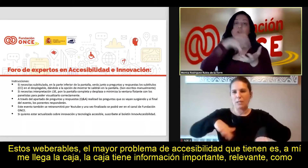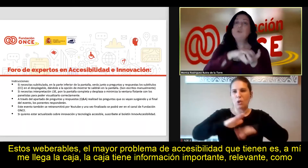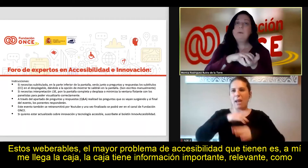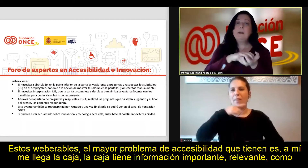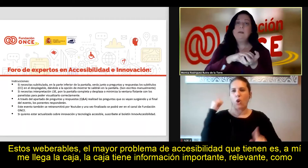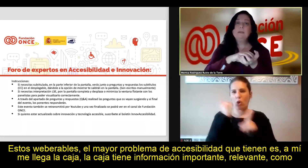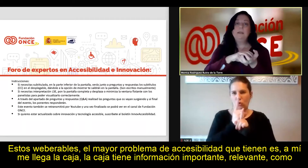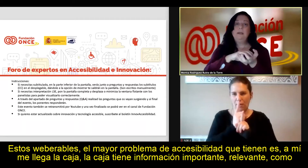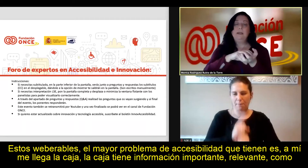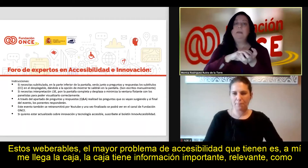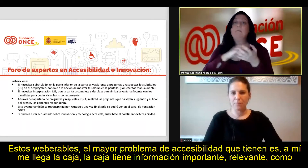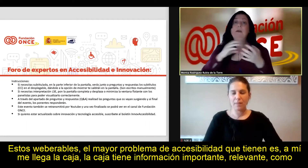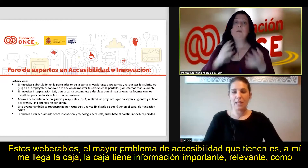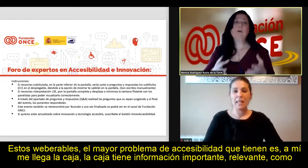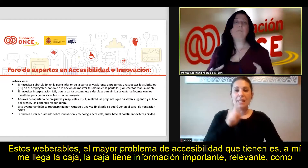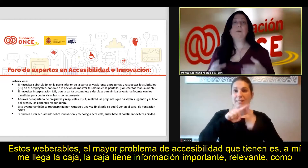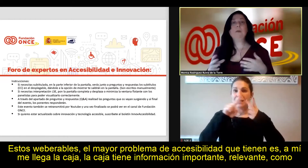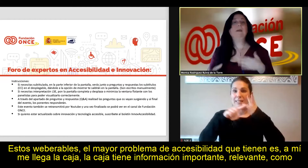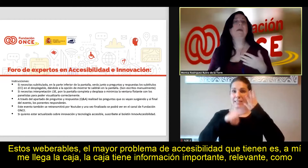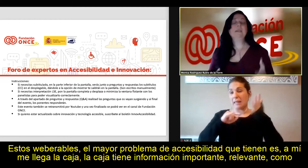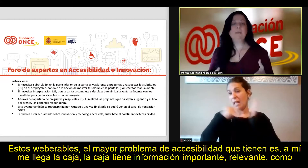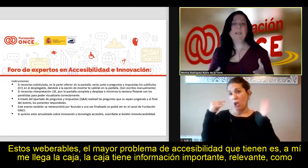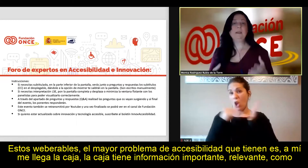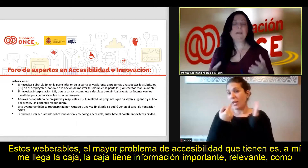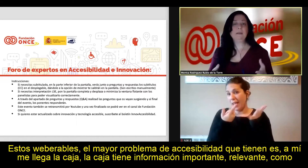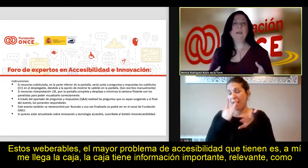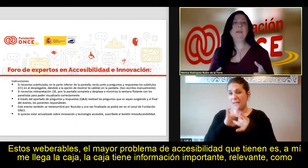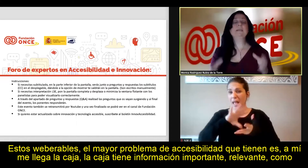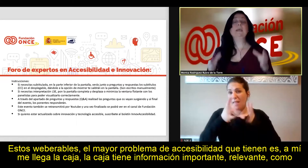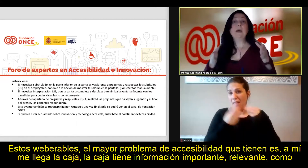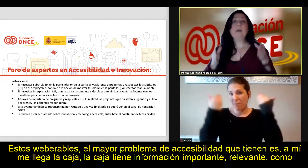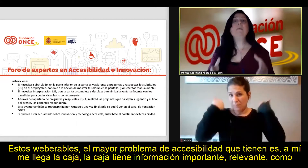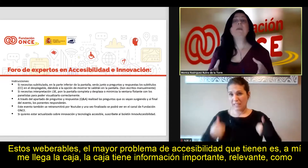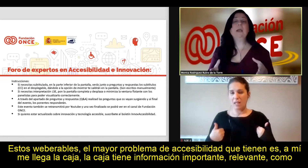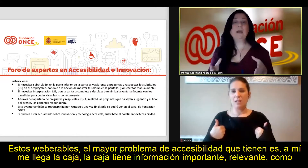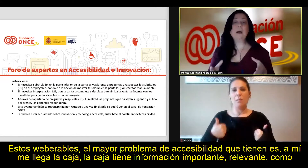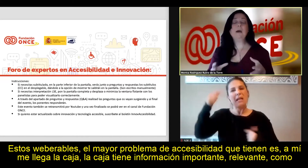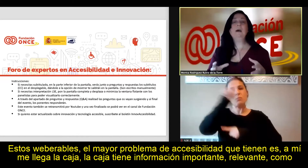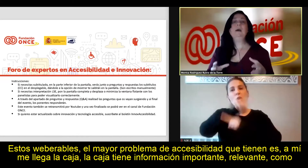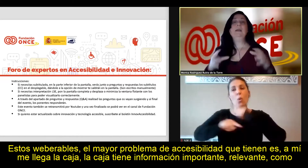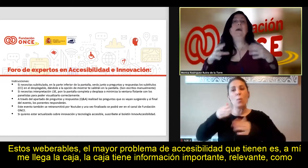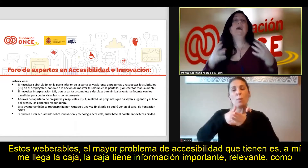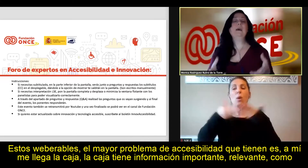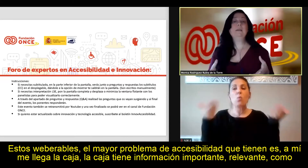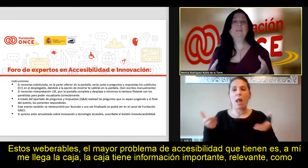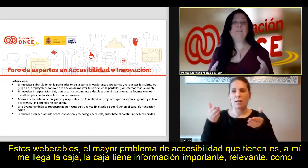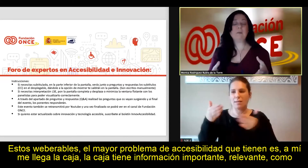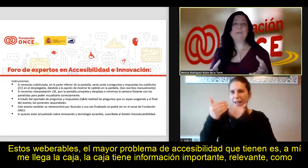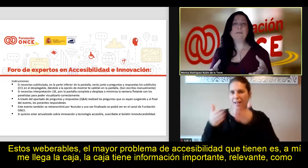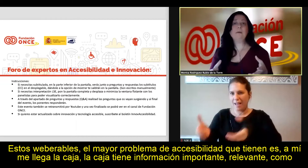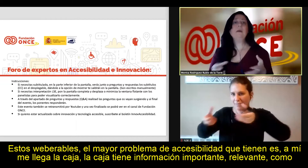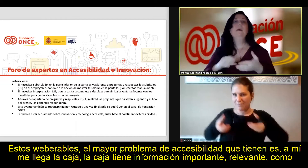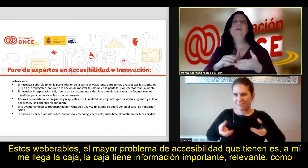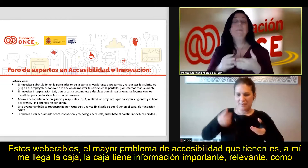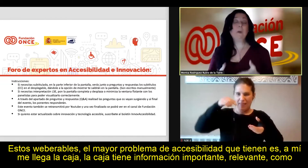Estos wearables, la mayor problema de accesibilidad que tienen es, a mí me llega la caja tiene